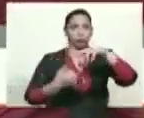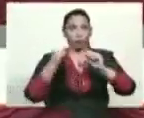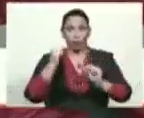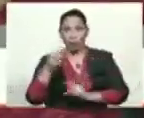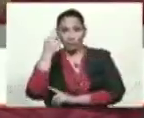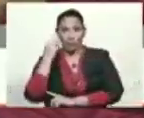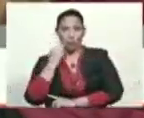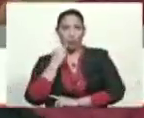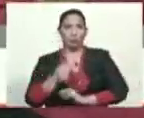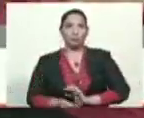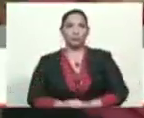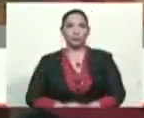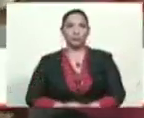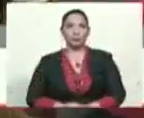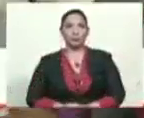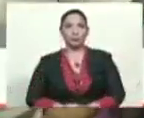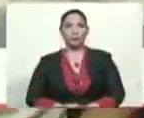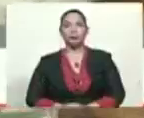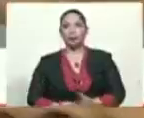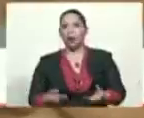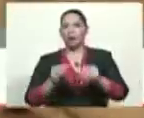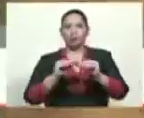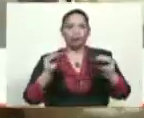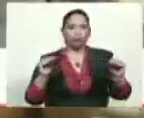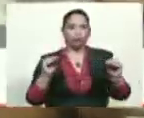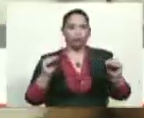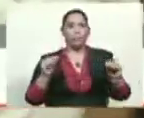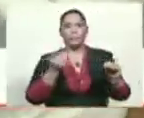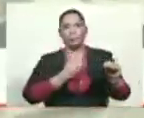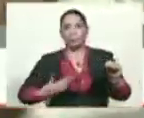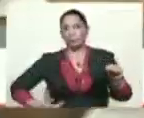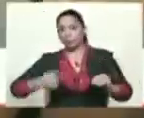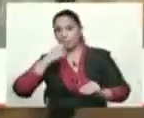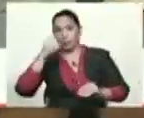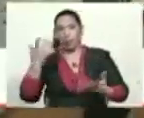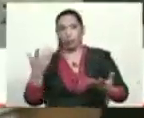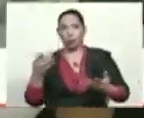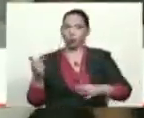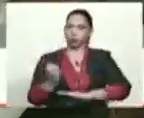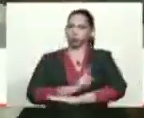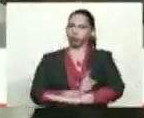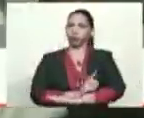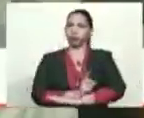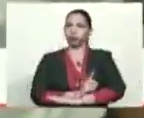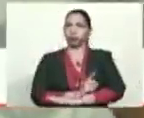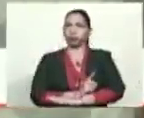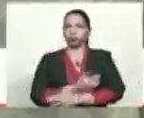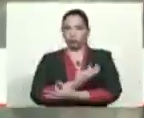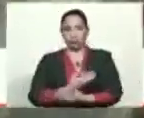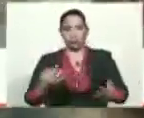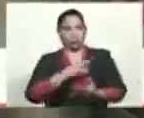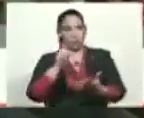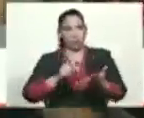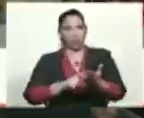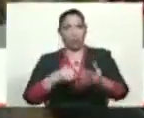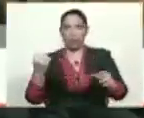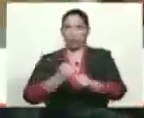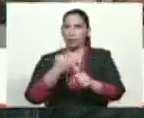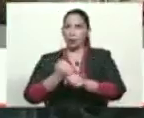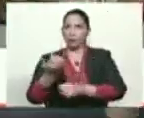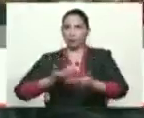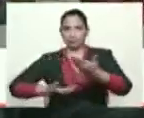bolivariana lo que ha llamado el jefe de estado venezolano eficiencia absoluta trabajo en colectivo